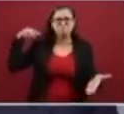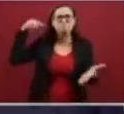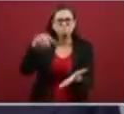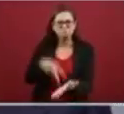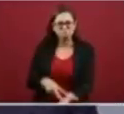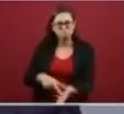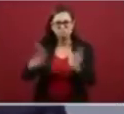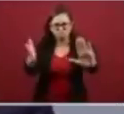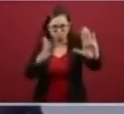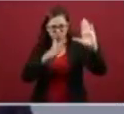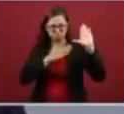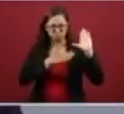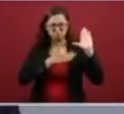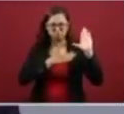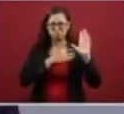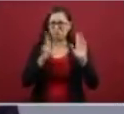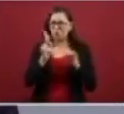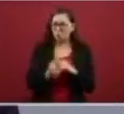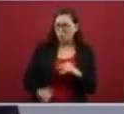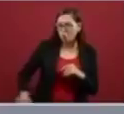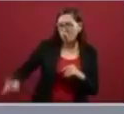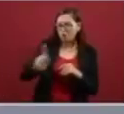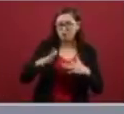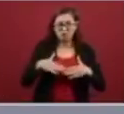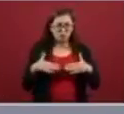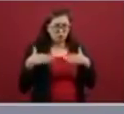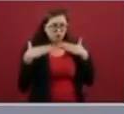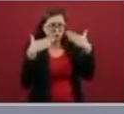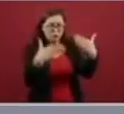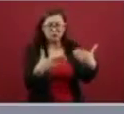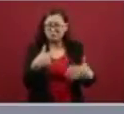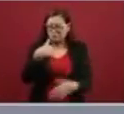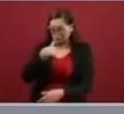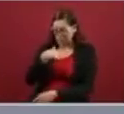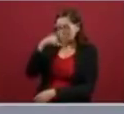fallarle al pueblo de México.